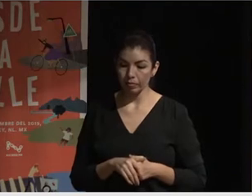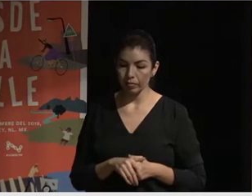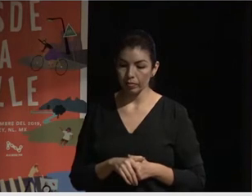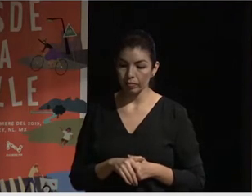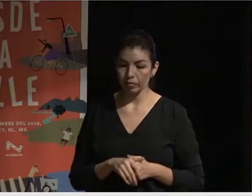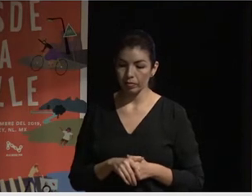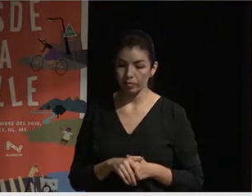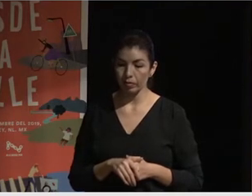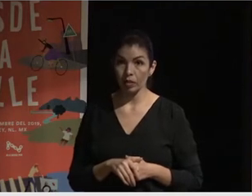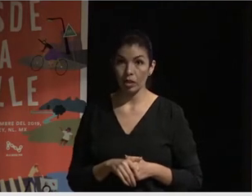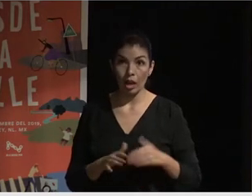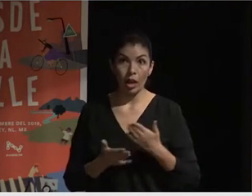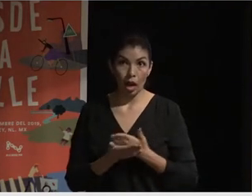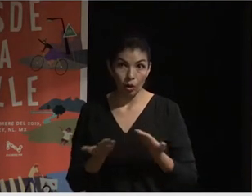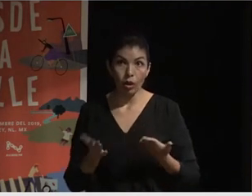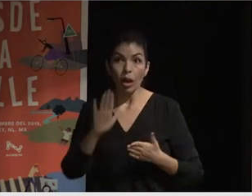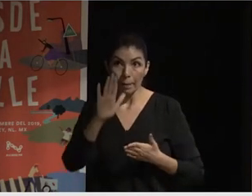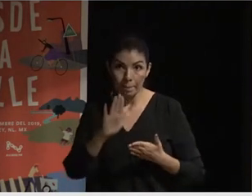estamos ahora, que es el de globalización,